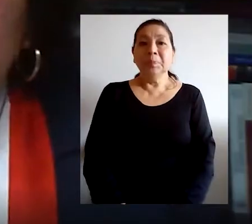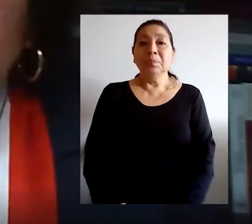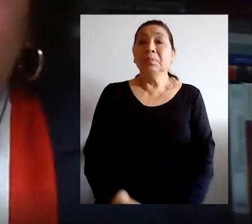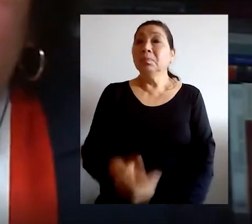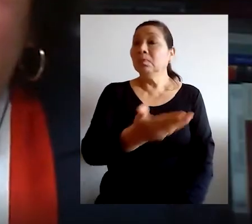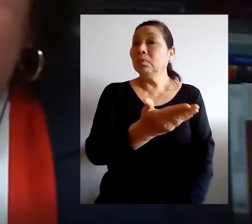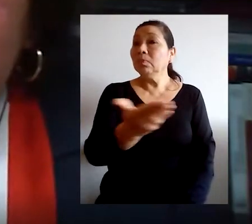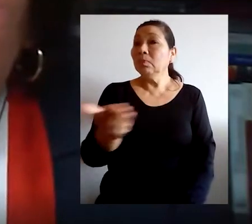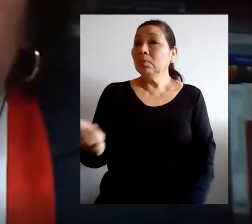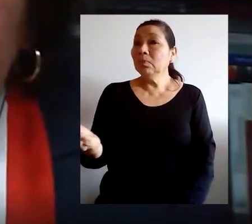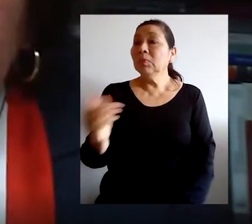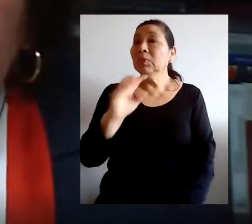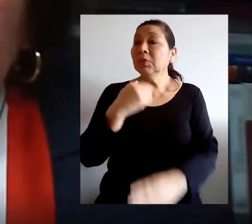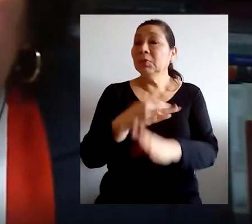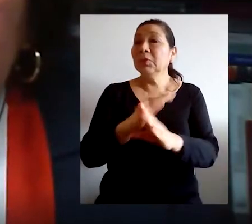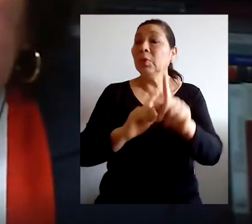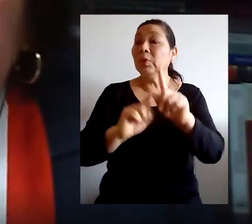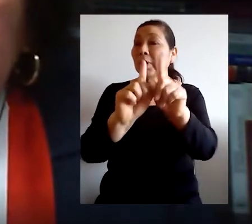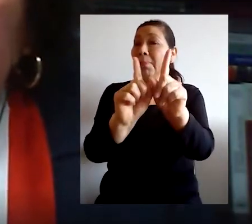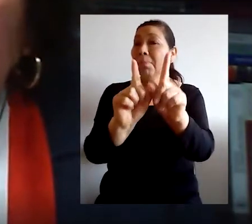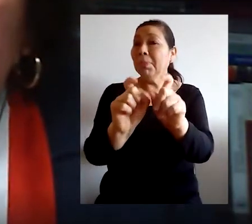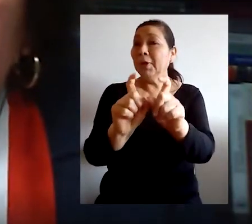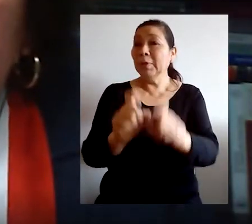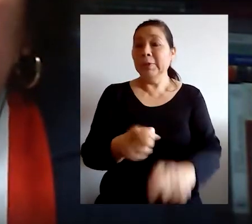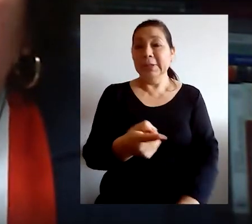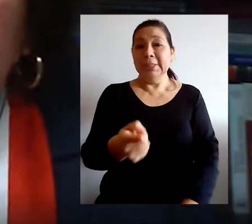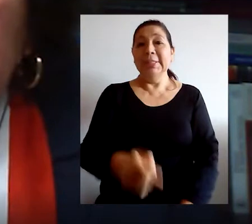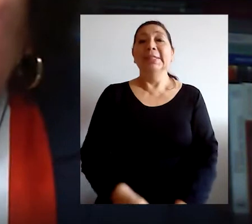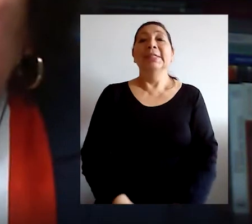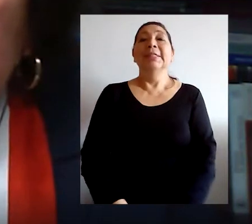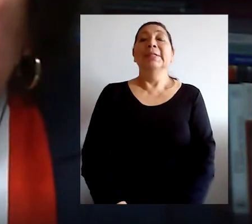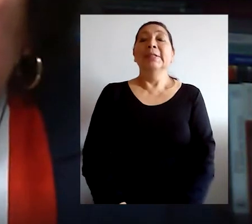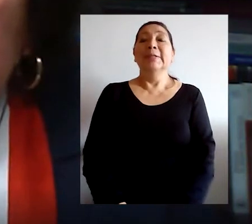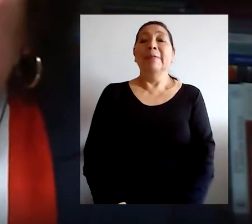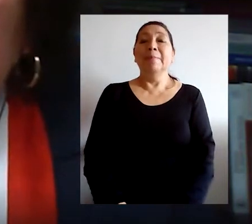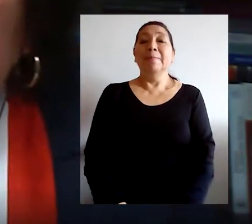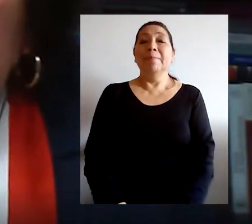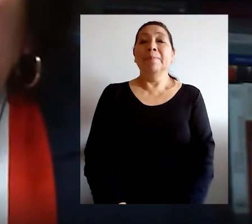los señores magistrados van a formular las siguientes preguntas. Magistrado Ferrero.